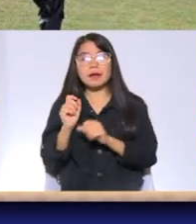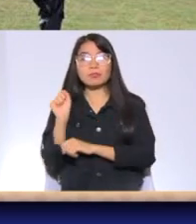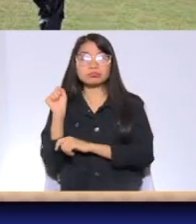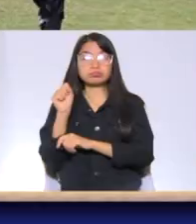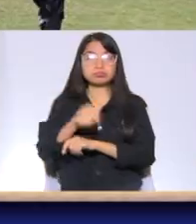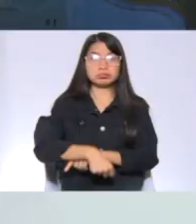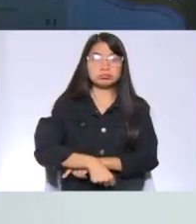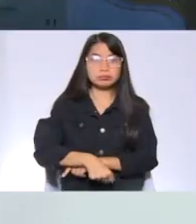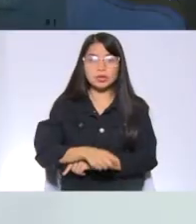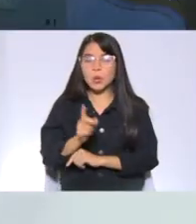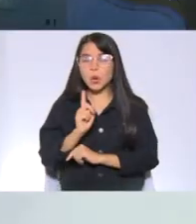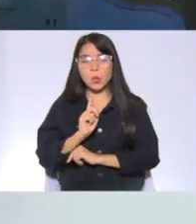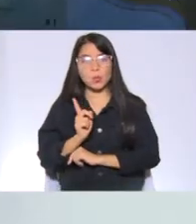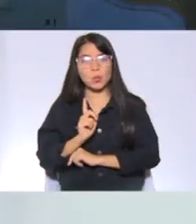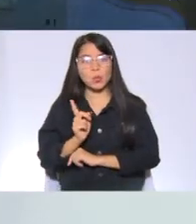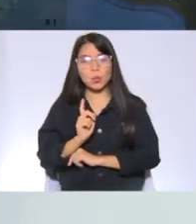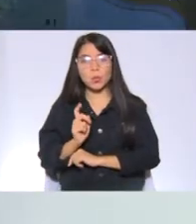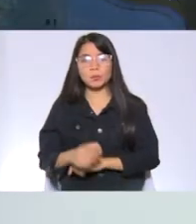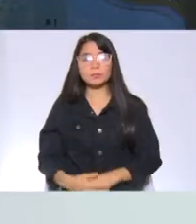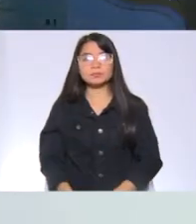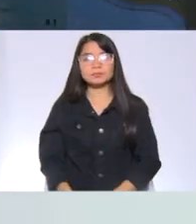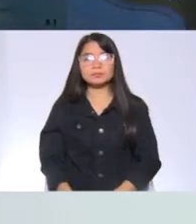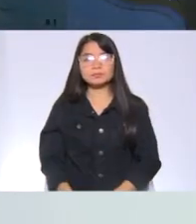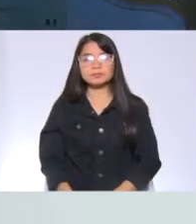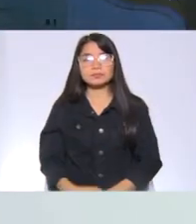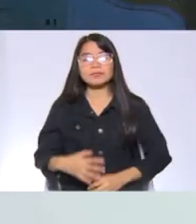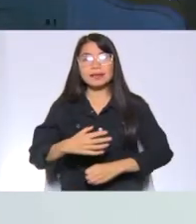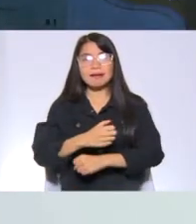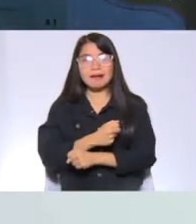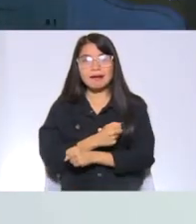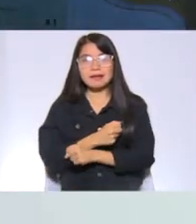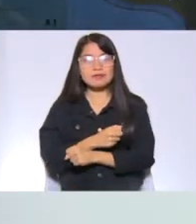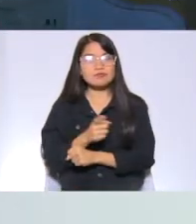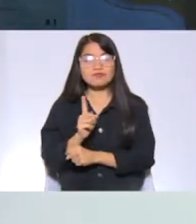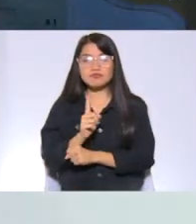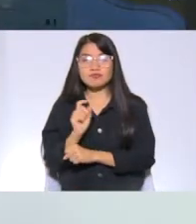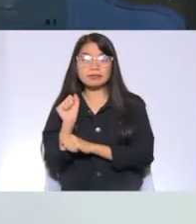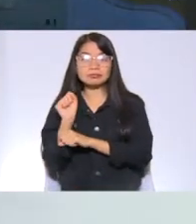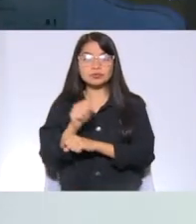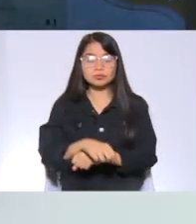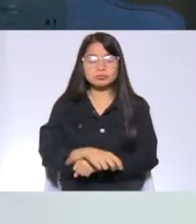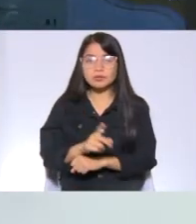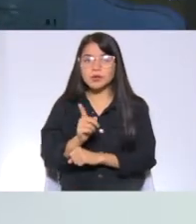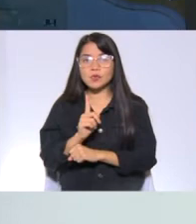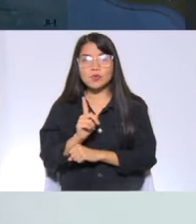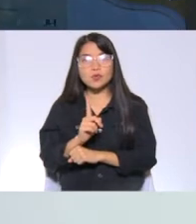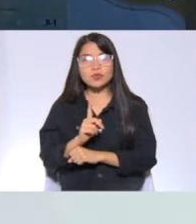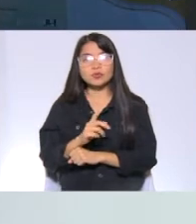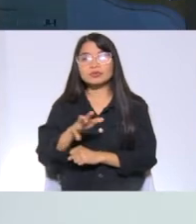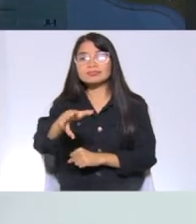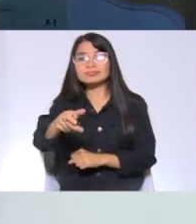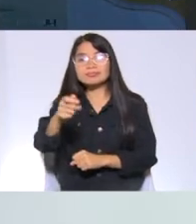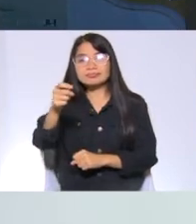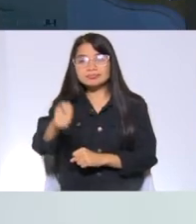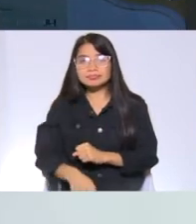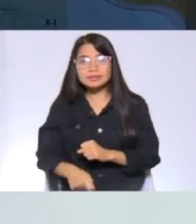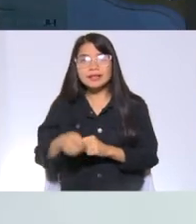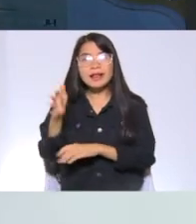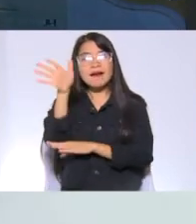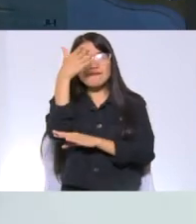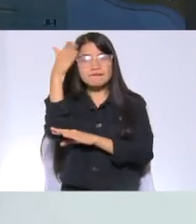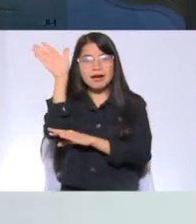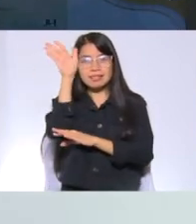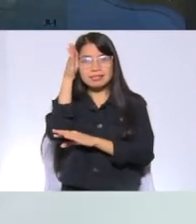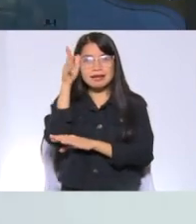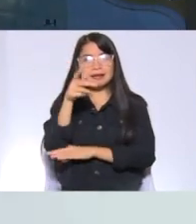agarrarte, te alan la bandera. el coloque te alan la bandera, digamos que se detiene el juego y hay unas